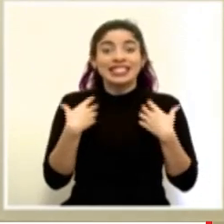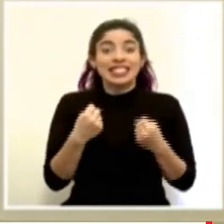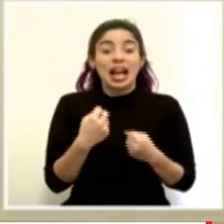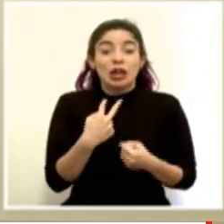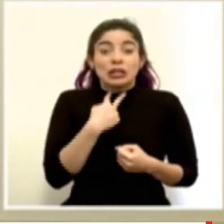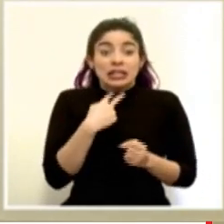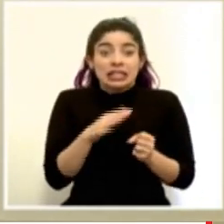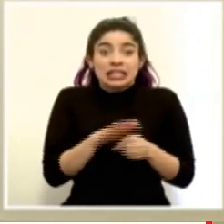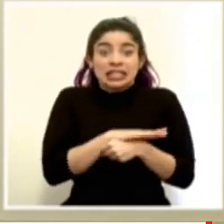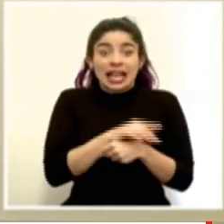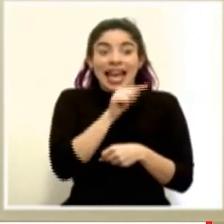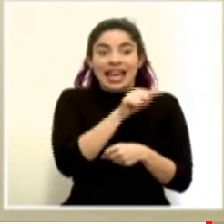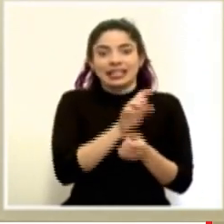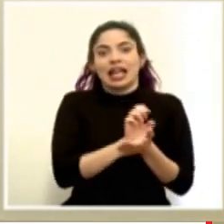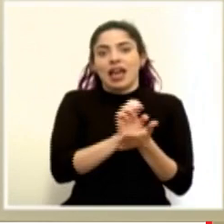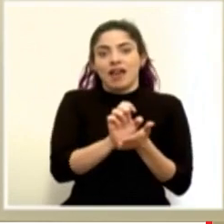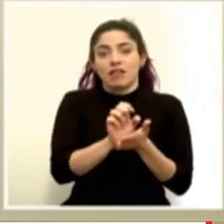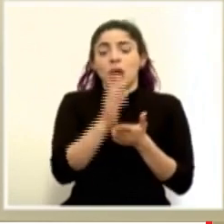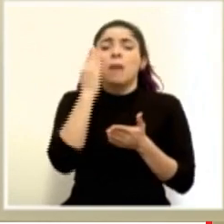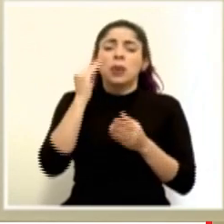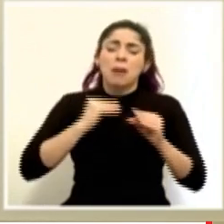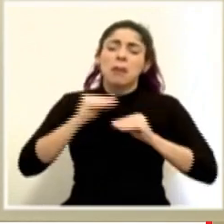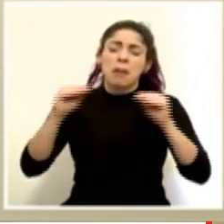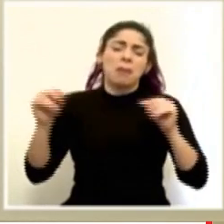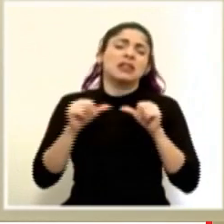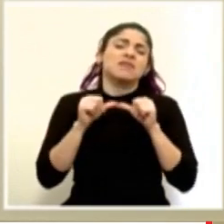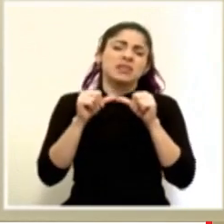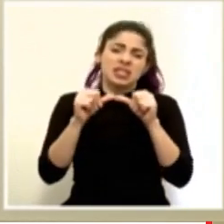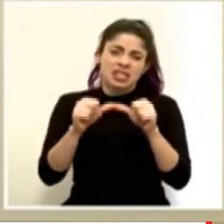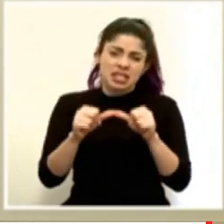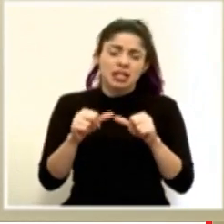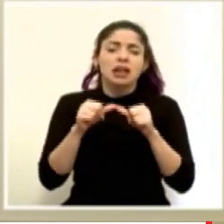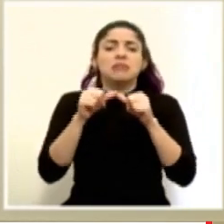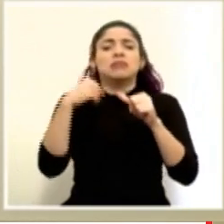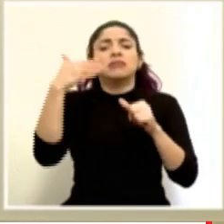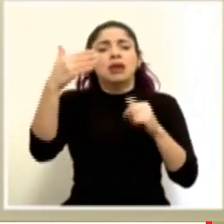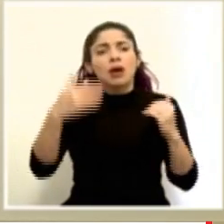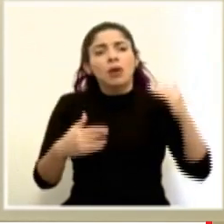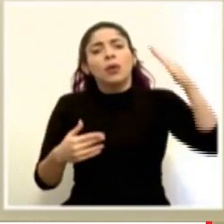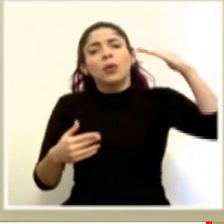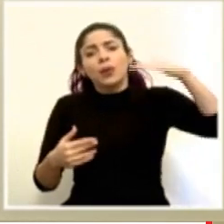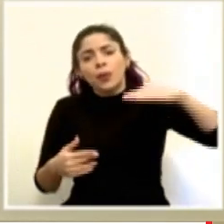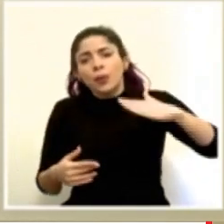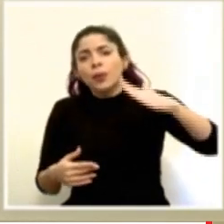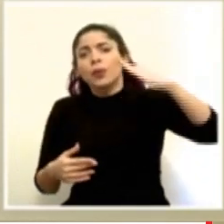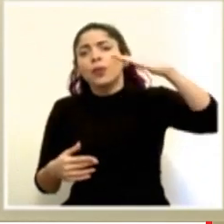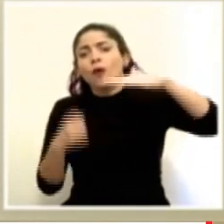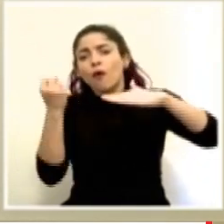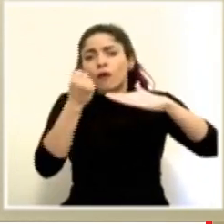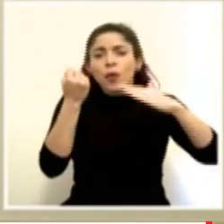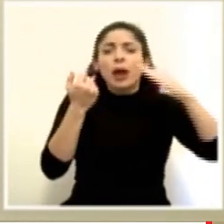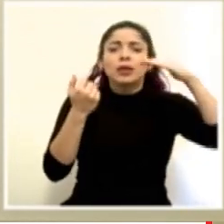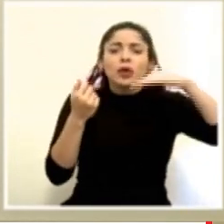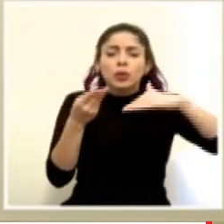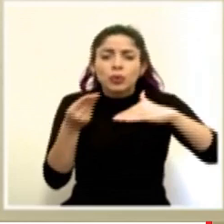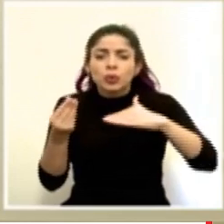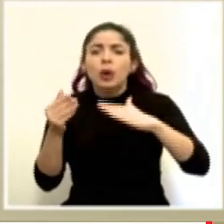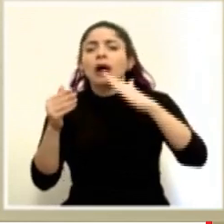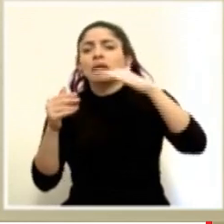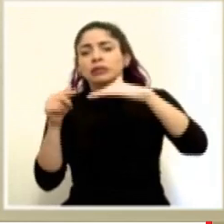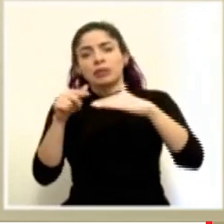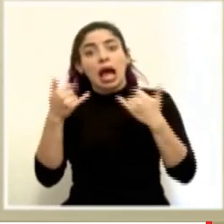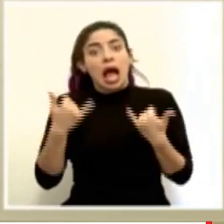porque la transmisión va a seguir y en medio de la pandemia van a haber olas, algunas más fuertes y otras menos fuertes. Estamos